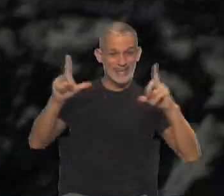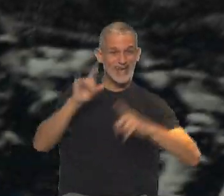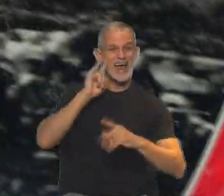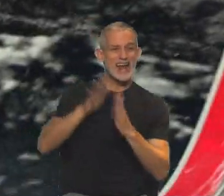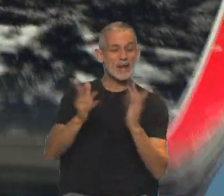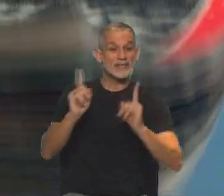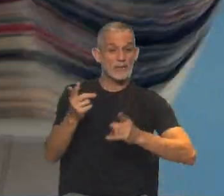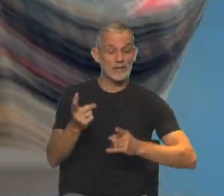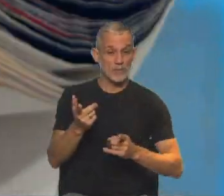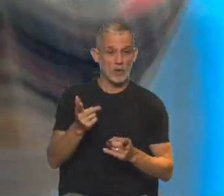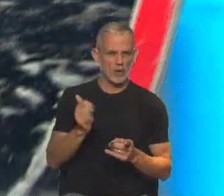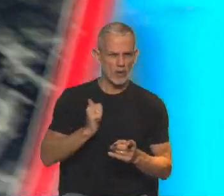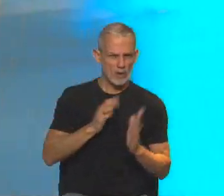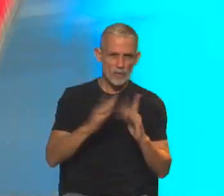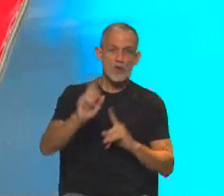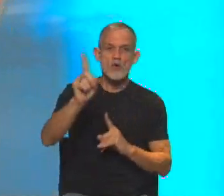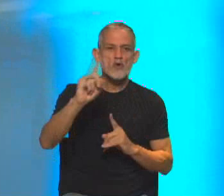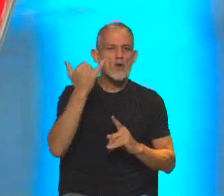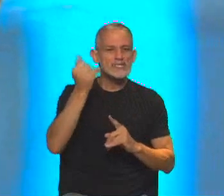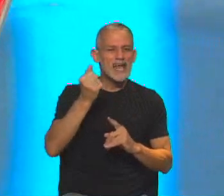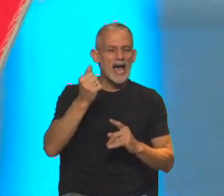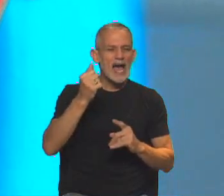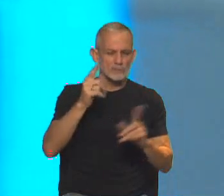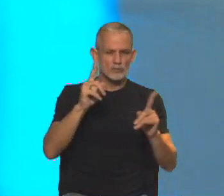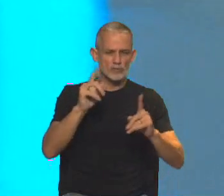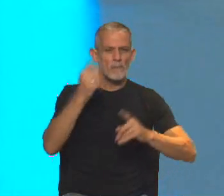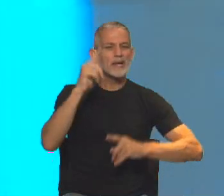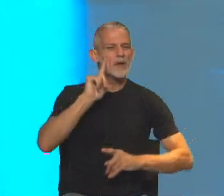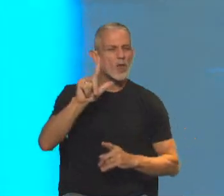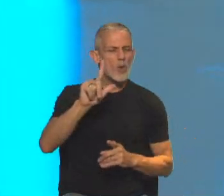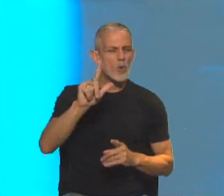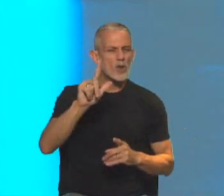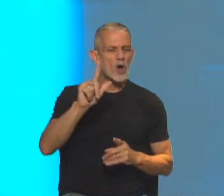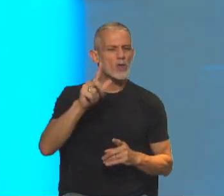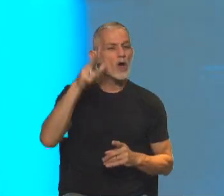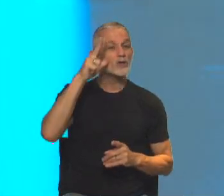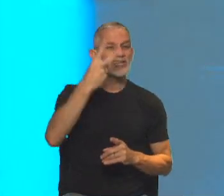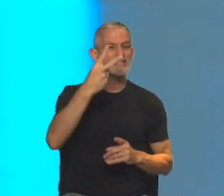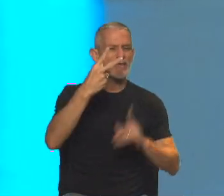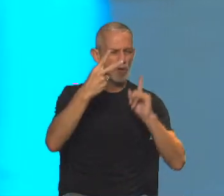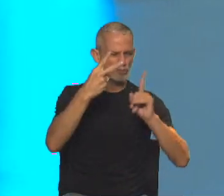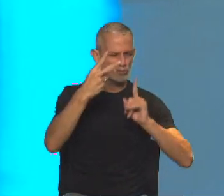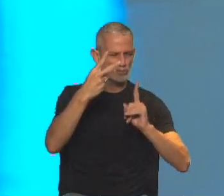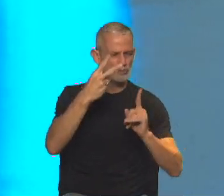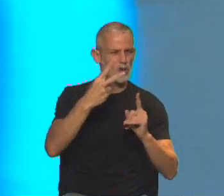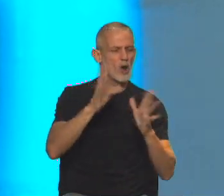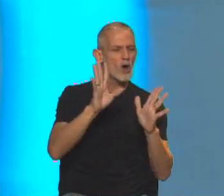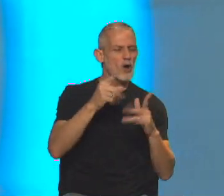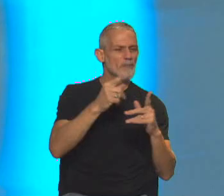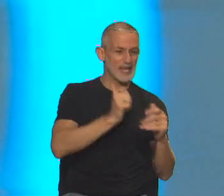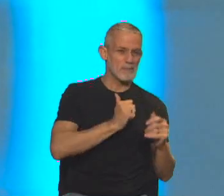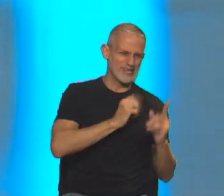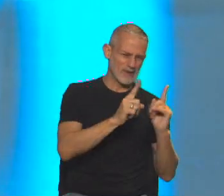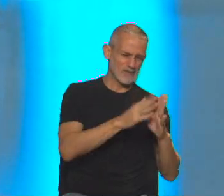Todavía es dictadura, ¿no? No, esto ya es el mes no, primero posterior, julio del 82. Claro, pero es dictadura, pero es posterior justamente